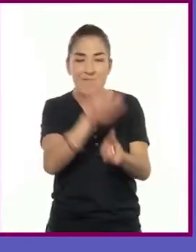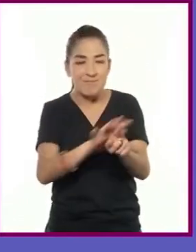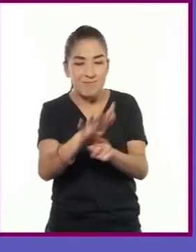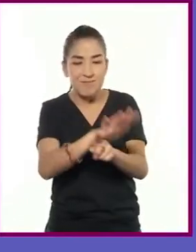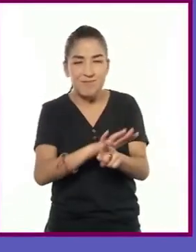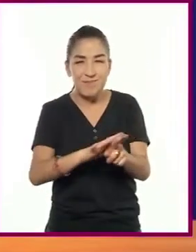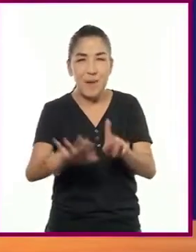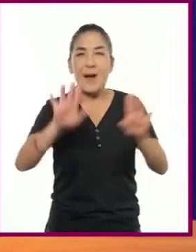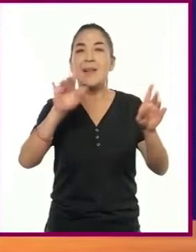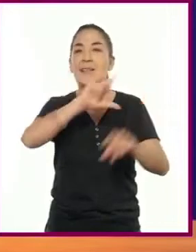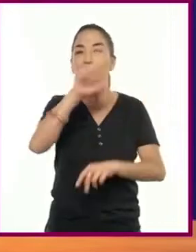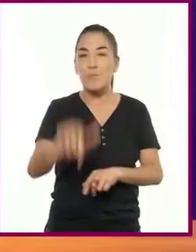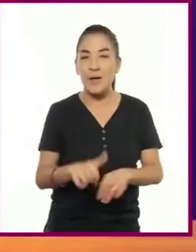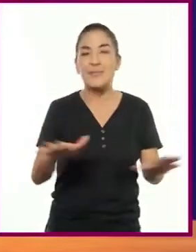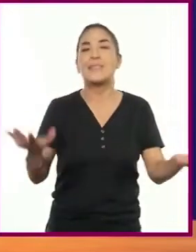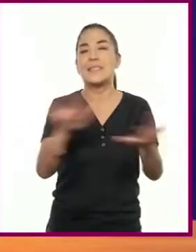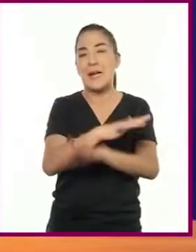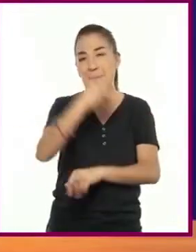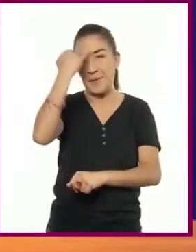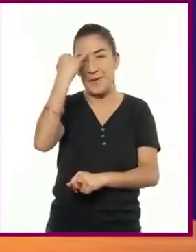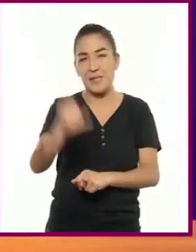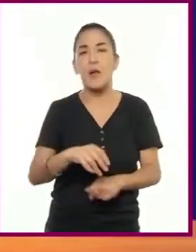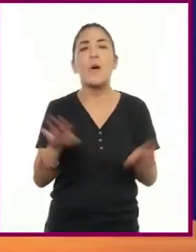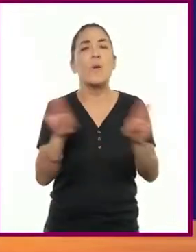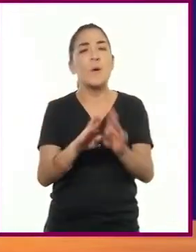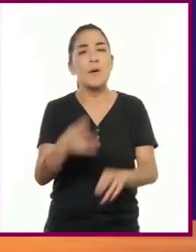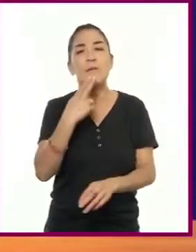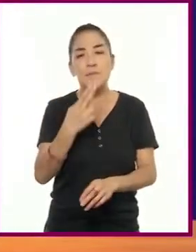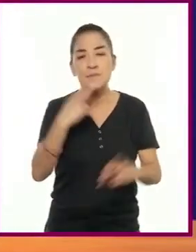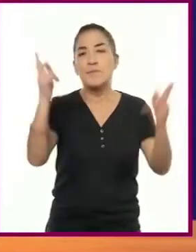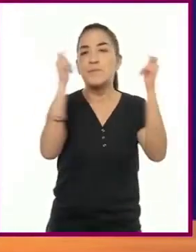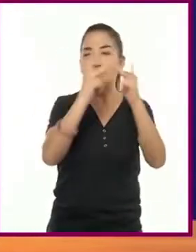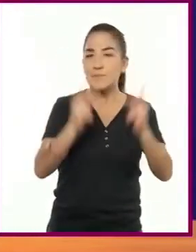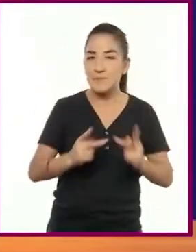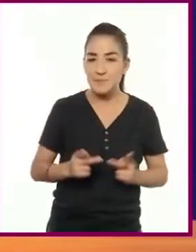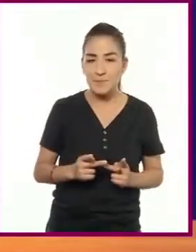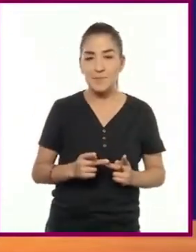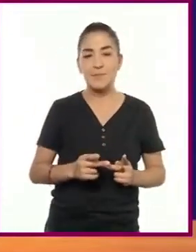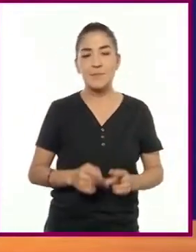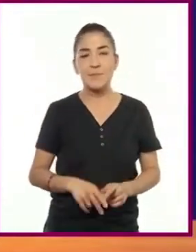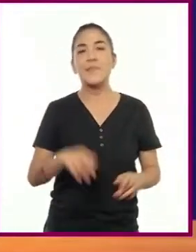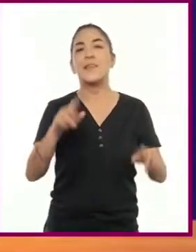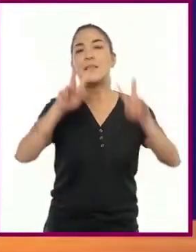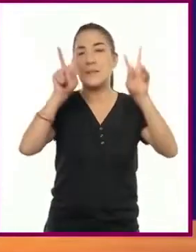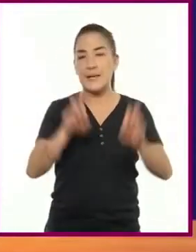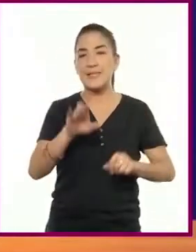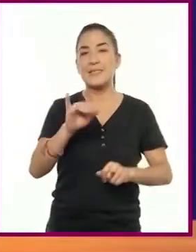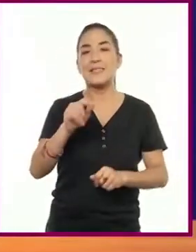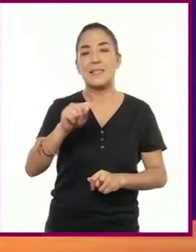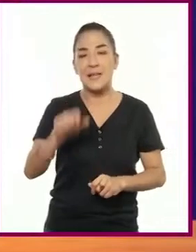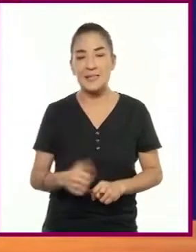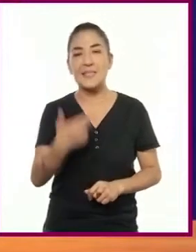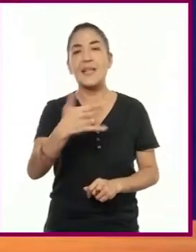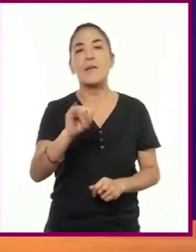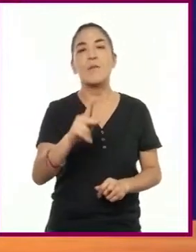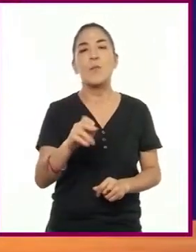ideas. Para argumentar se pueden utilizar comparaciones, citas,